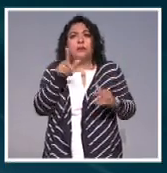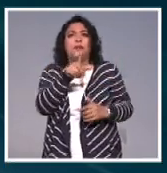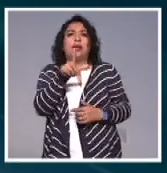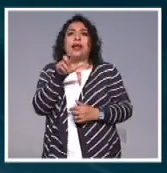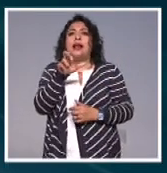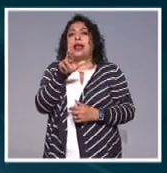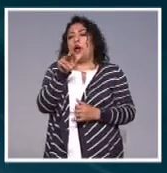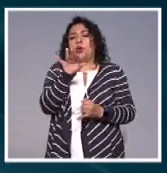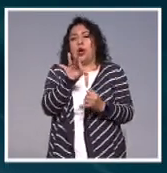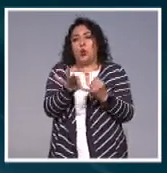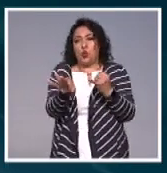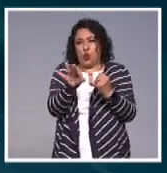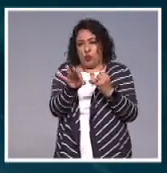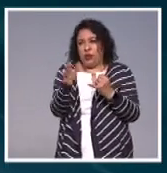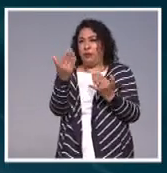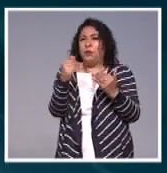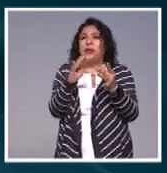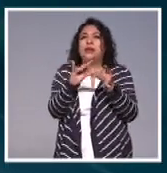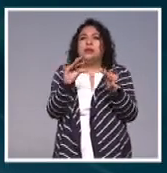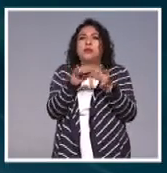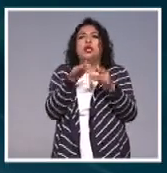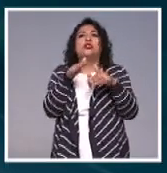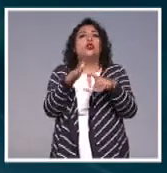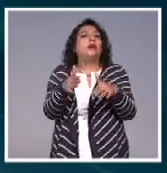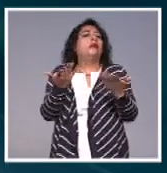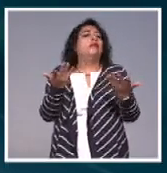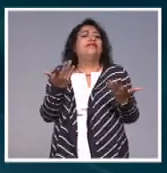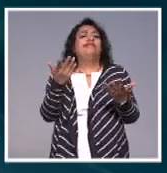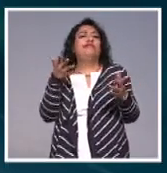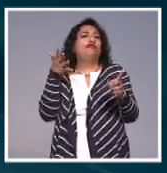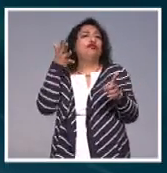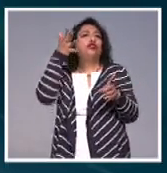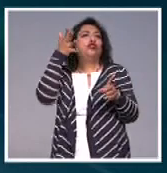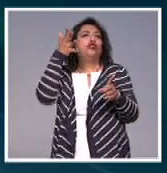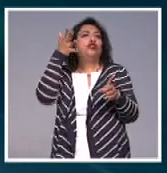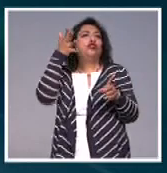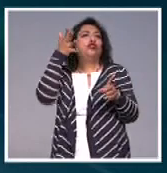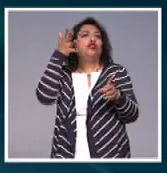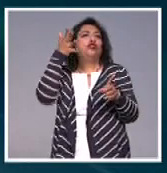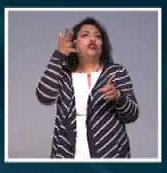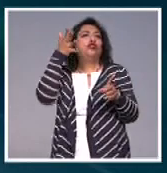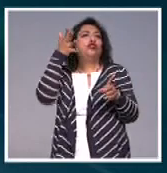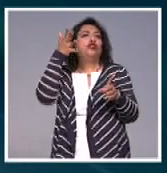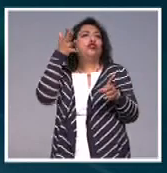pues, para finalizar, háblanos un poco sobre hacia dónde mira esta